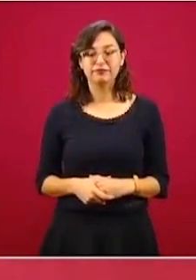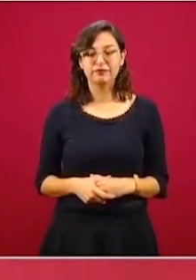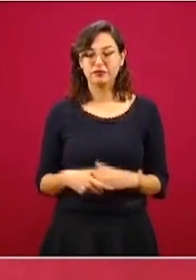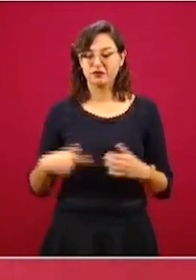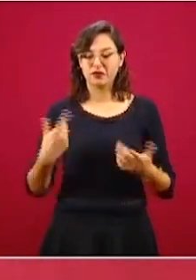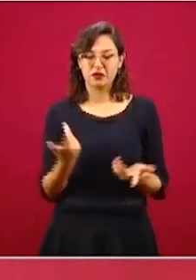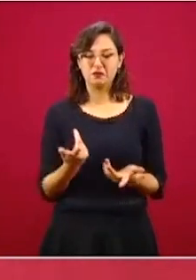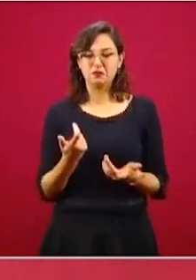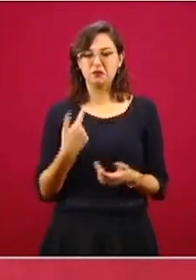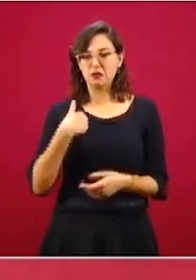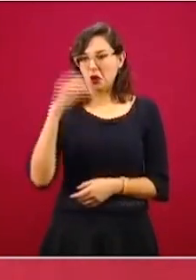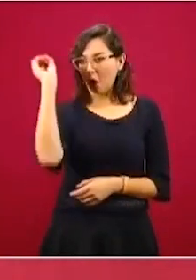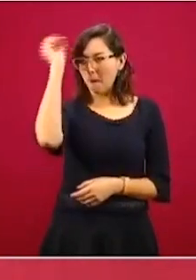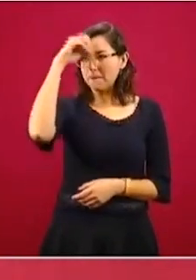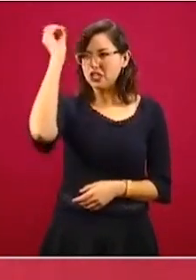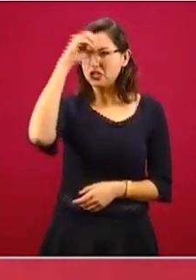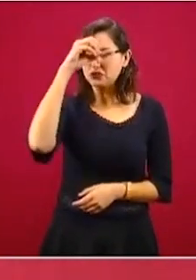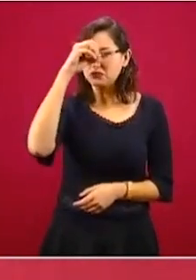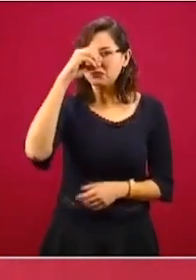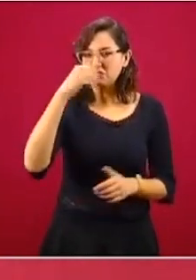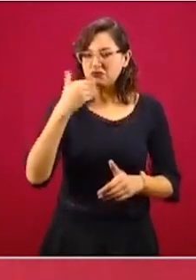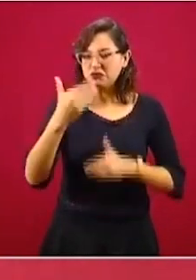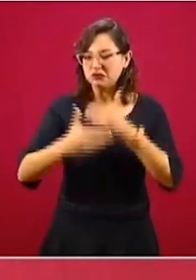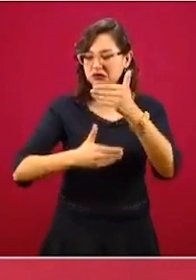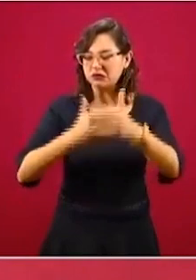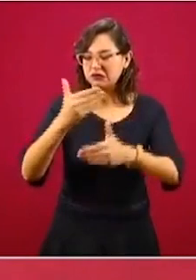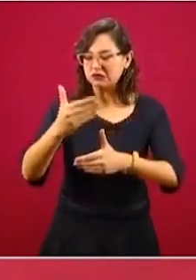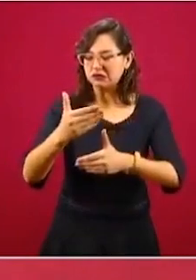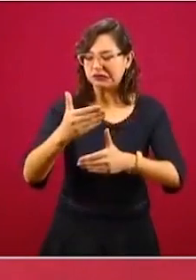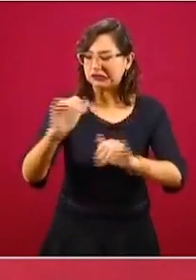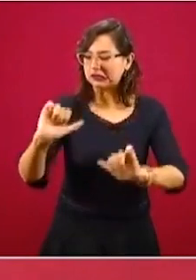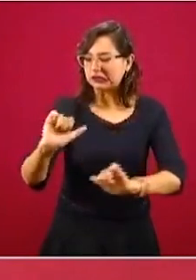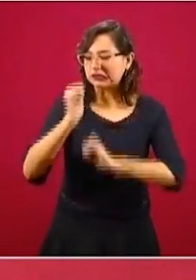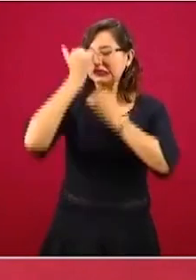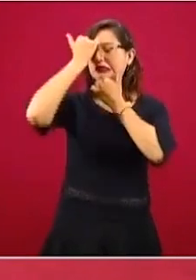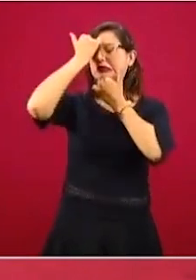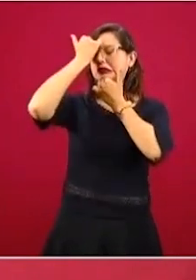cambiar de opinión rectificar